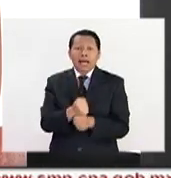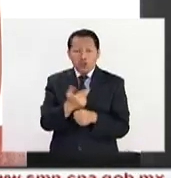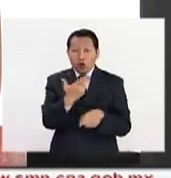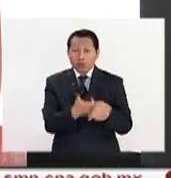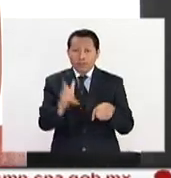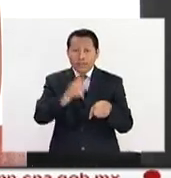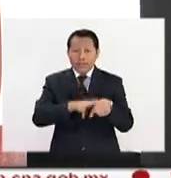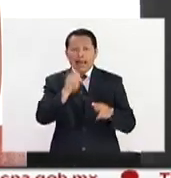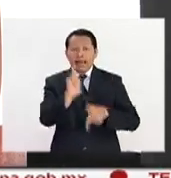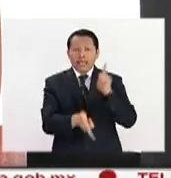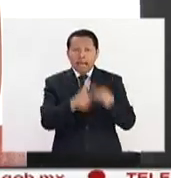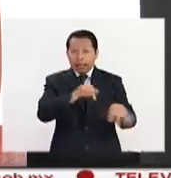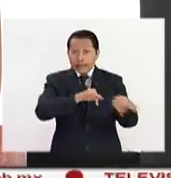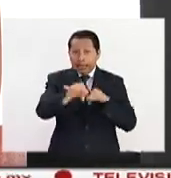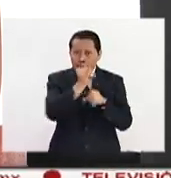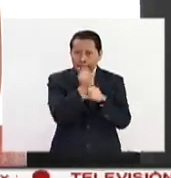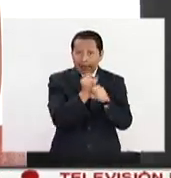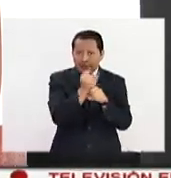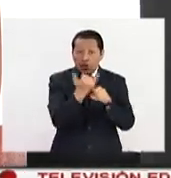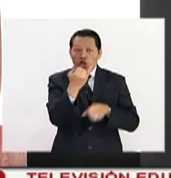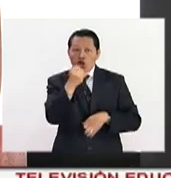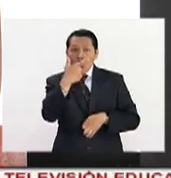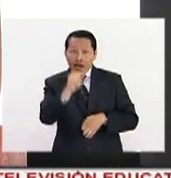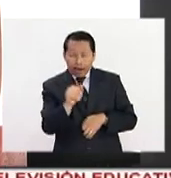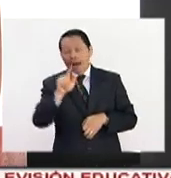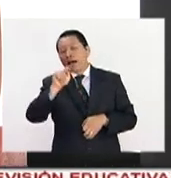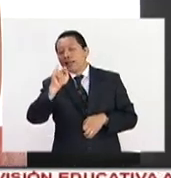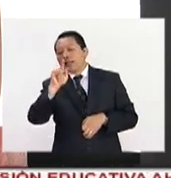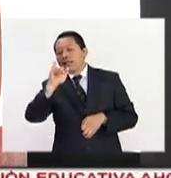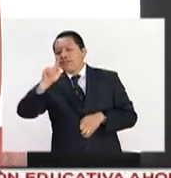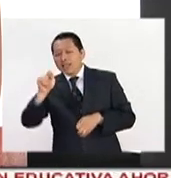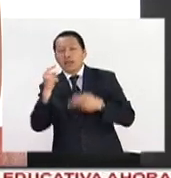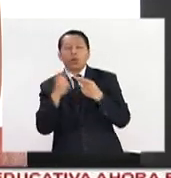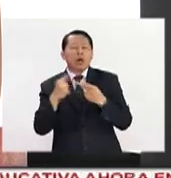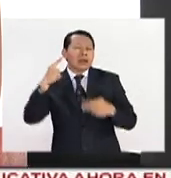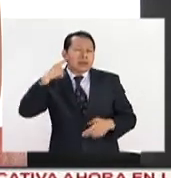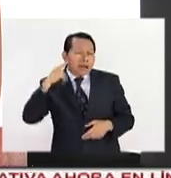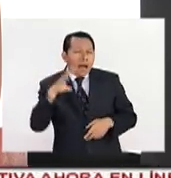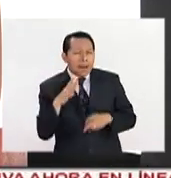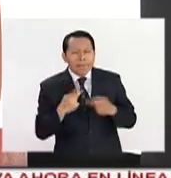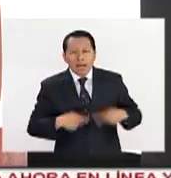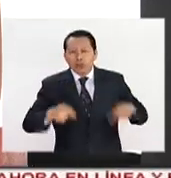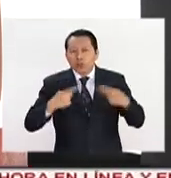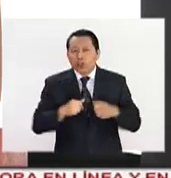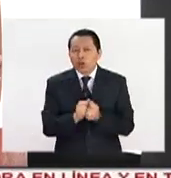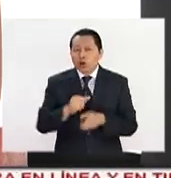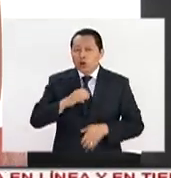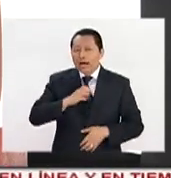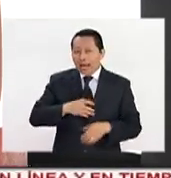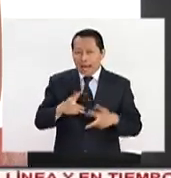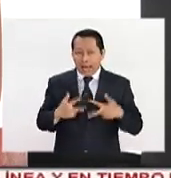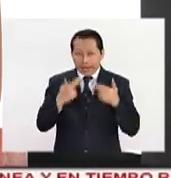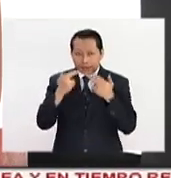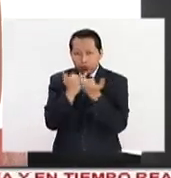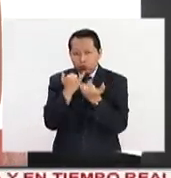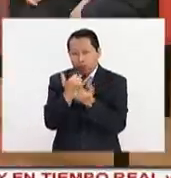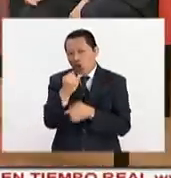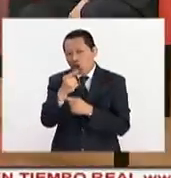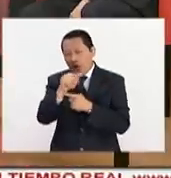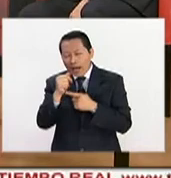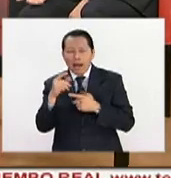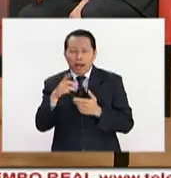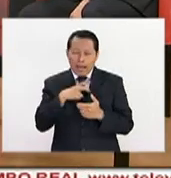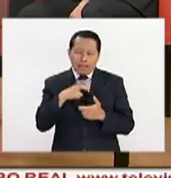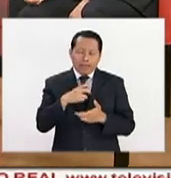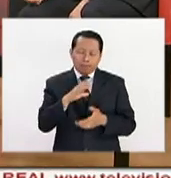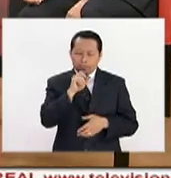Texas, haciendo investigación sobre el yoga tibetano y el sonido en pacientes que han tenido cáncer. Yoga y ansiedad, insomnio, etcétera. O sea que este